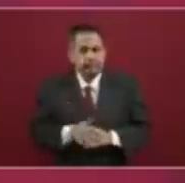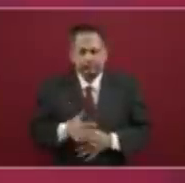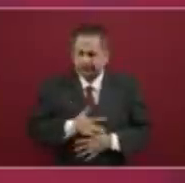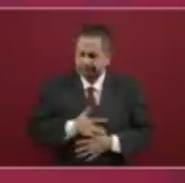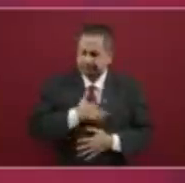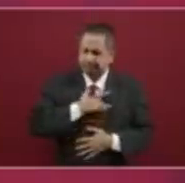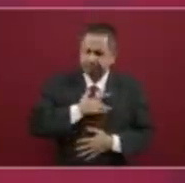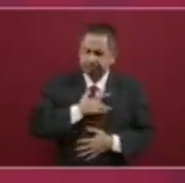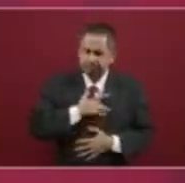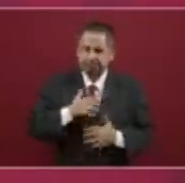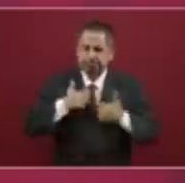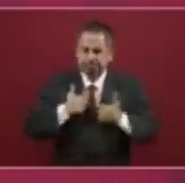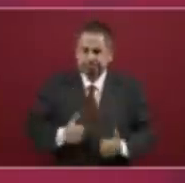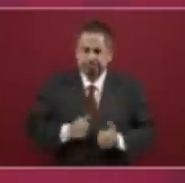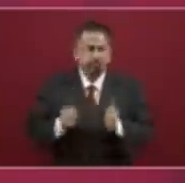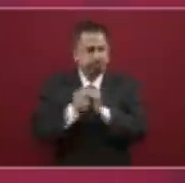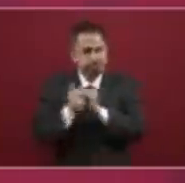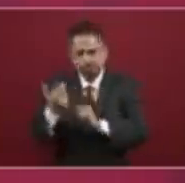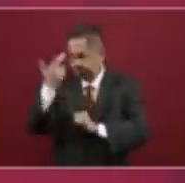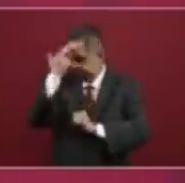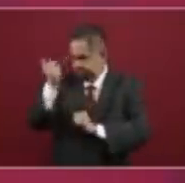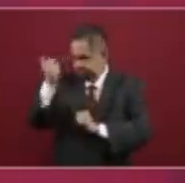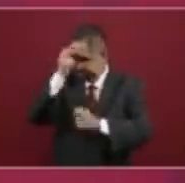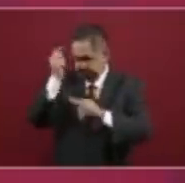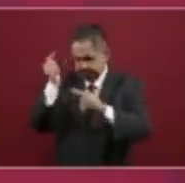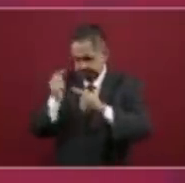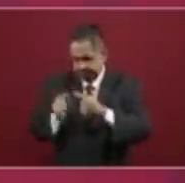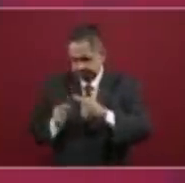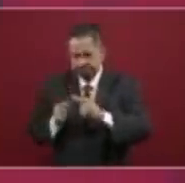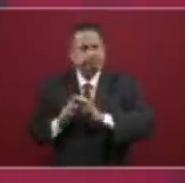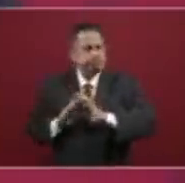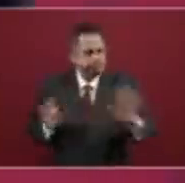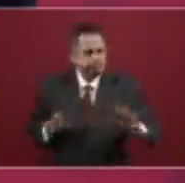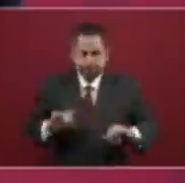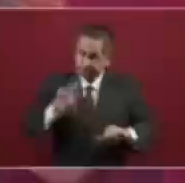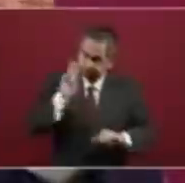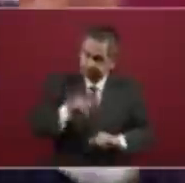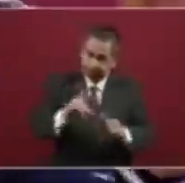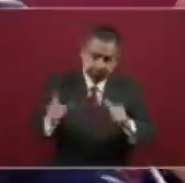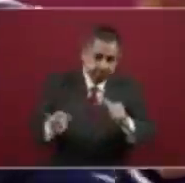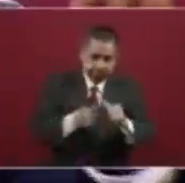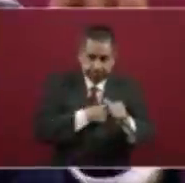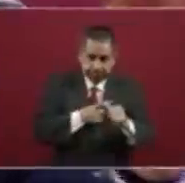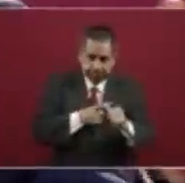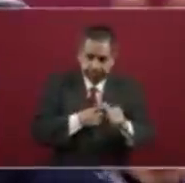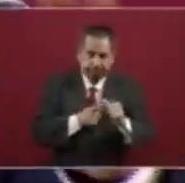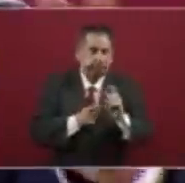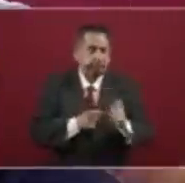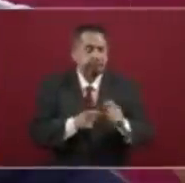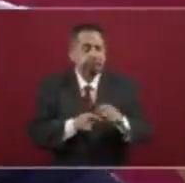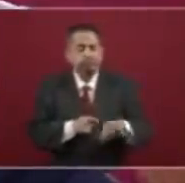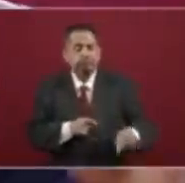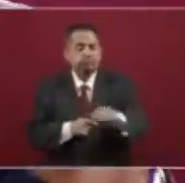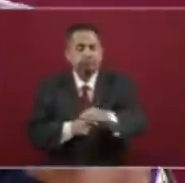humanismo y de racionalidad. Entonces, primero vamos con